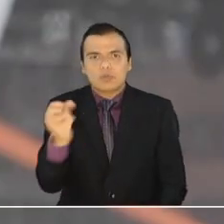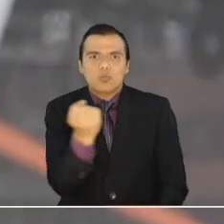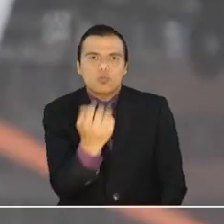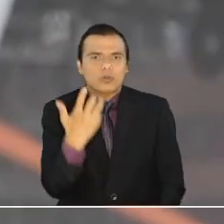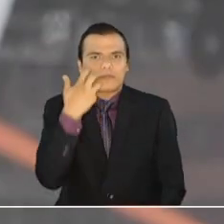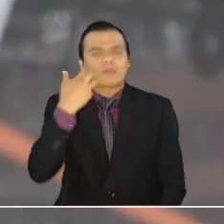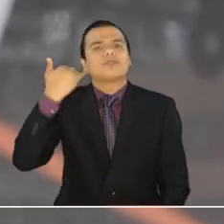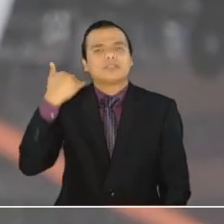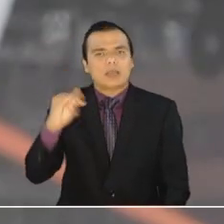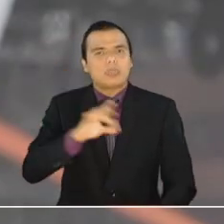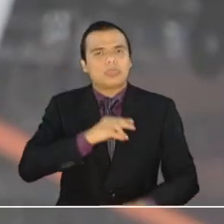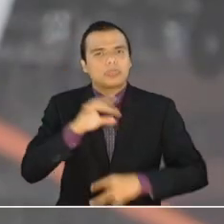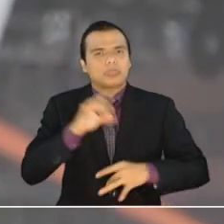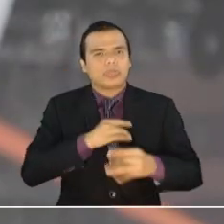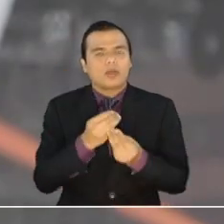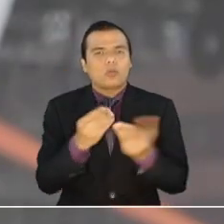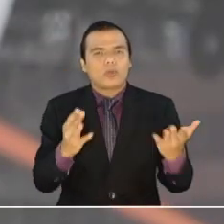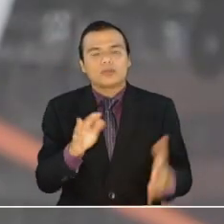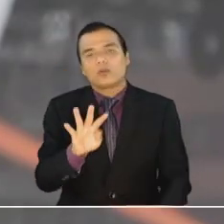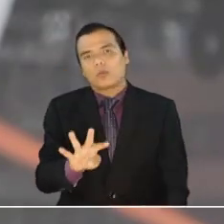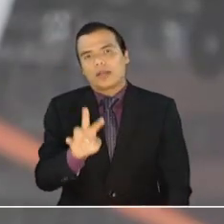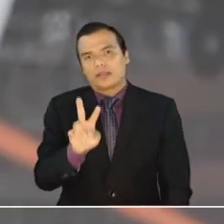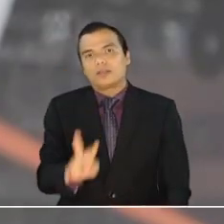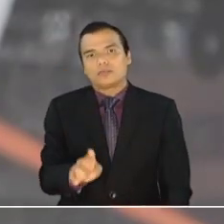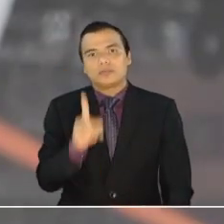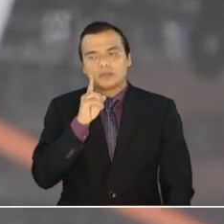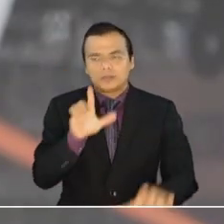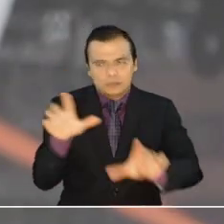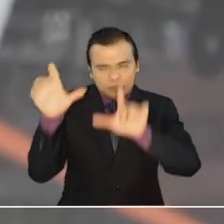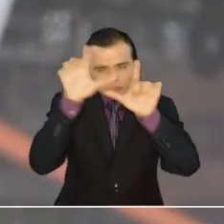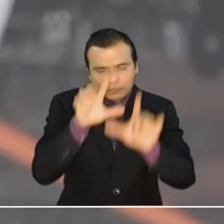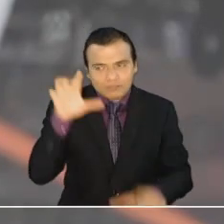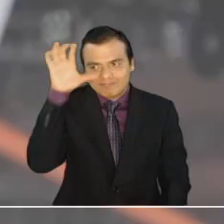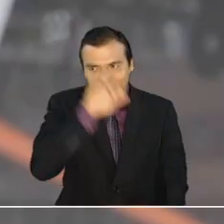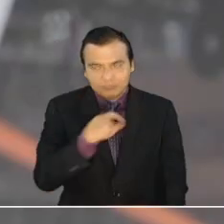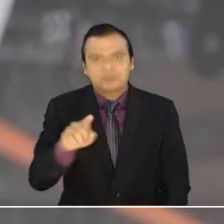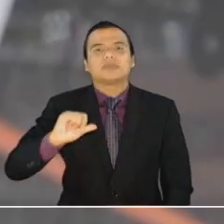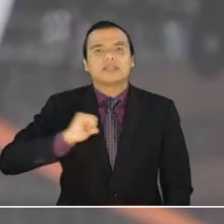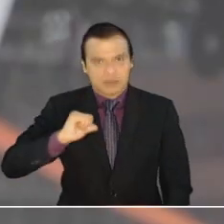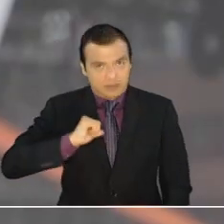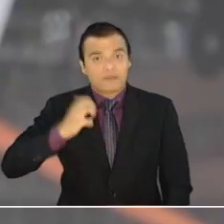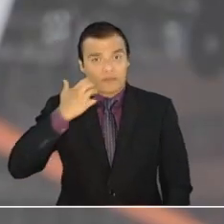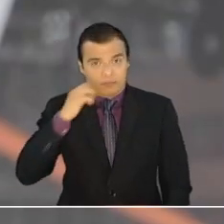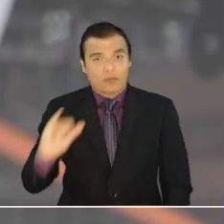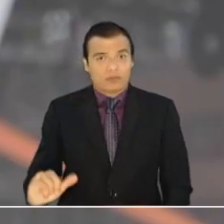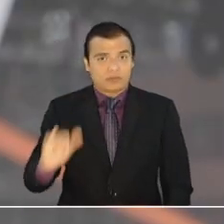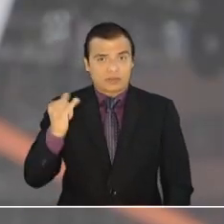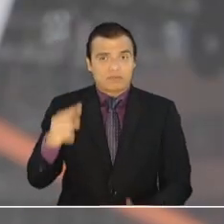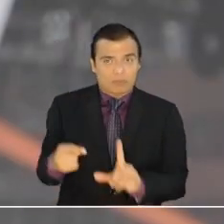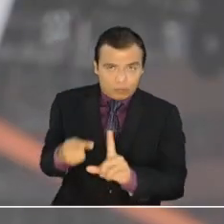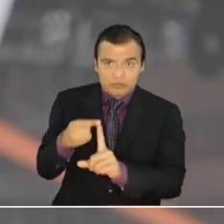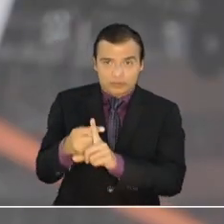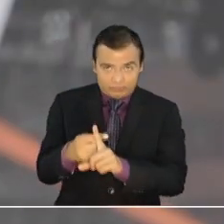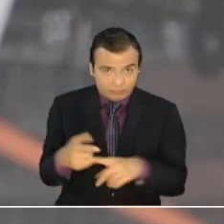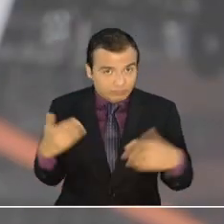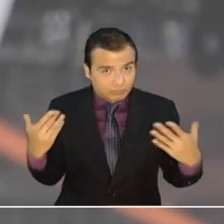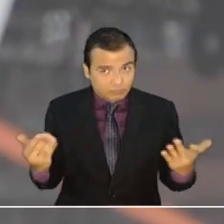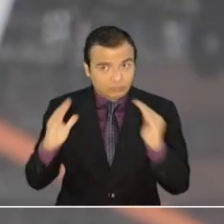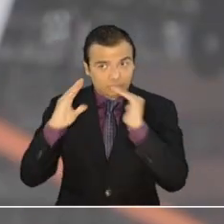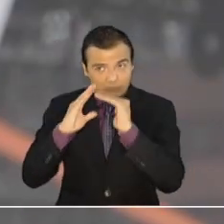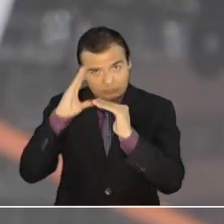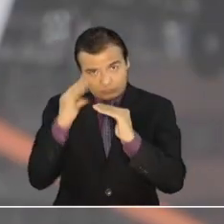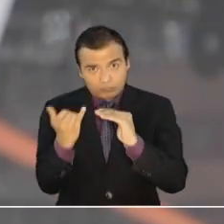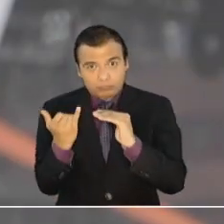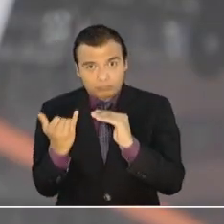radiografías y demás pruebas de rigor se confirmaron 23 casos positivos valga decir que en la estación de policía la flora hay capacidad para 10